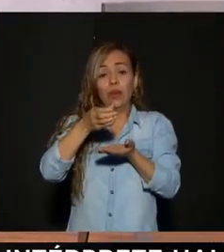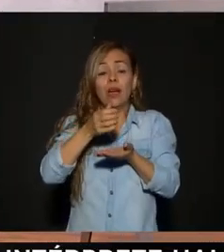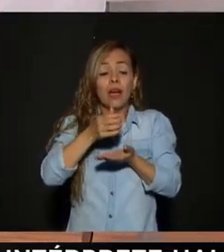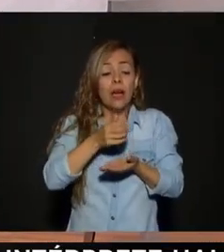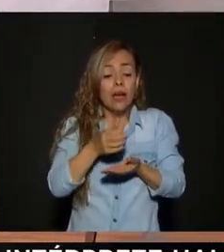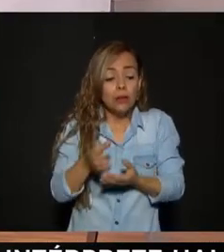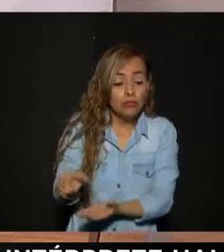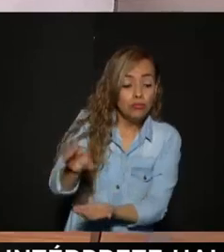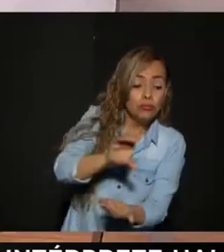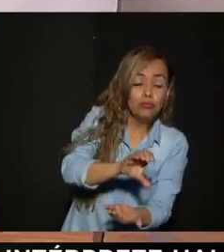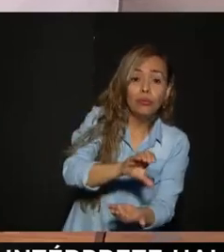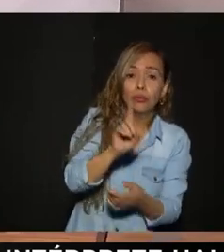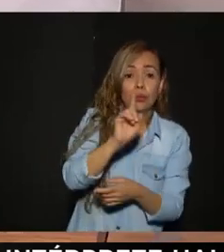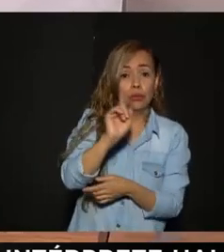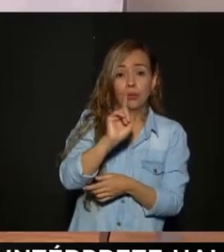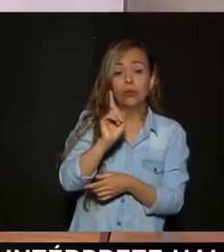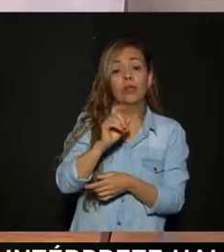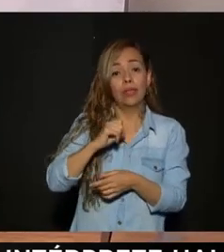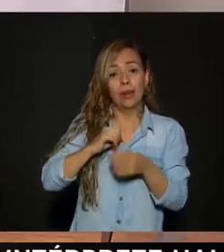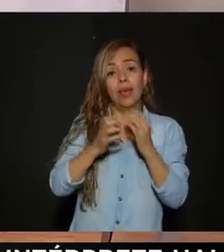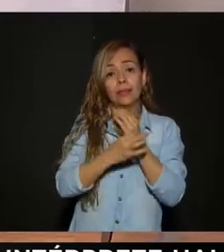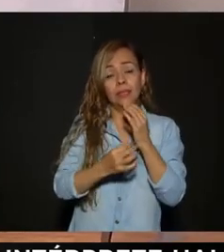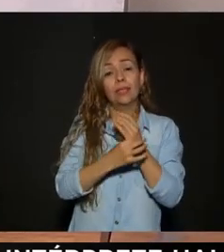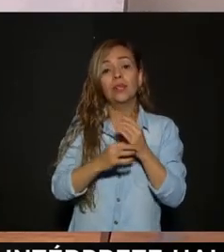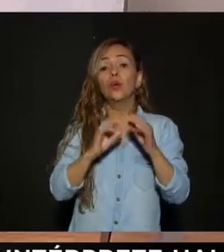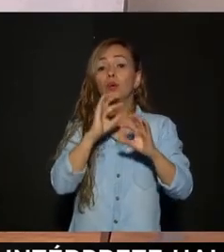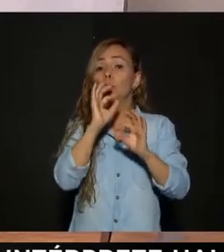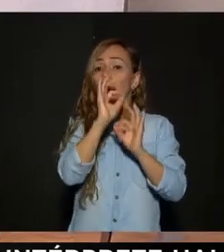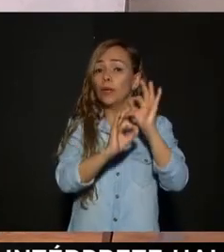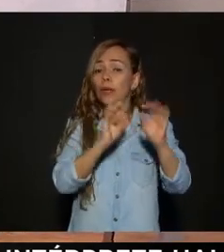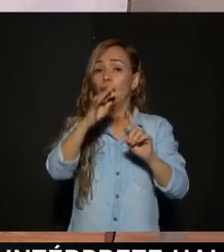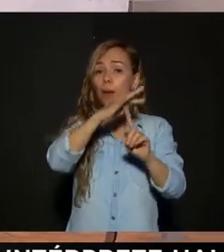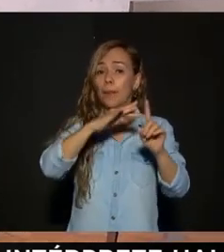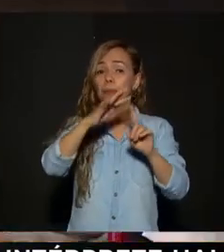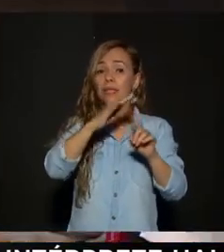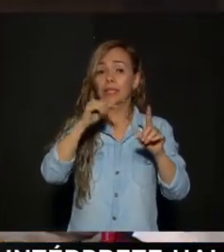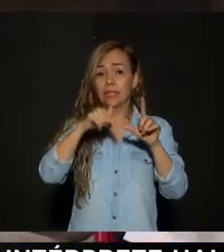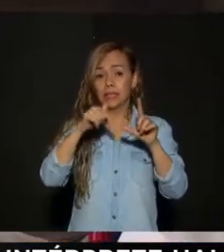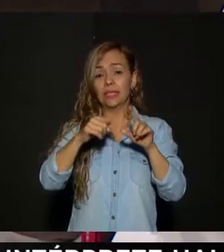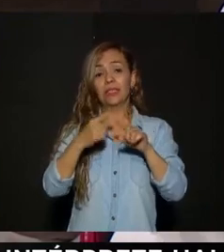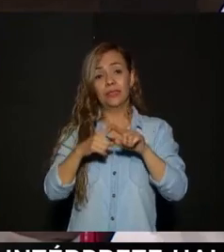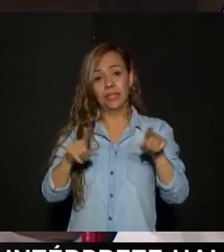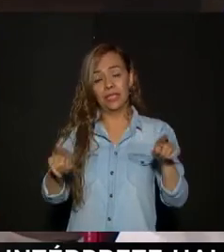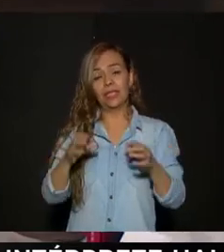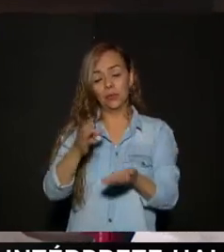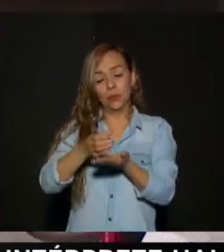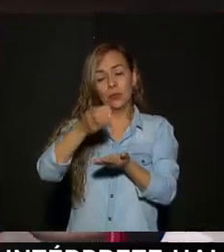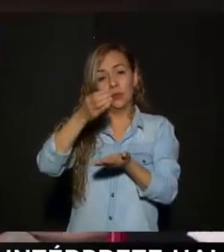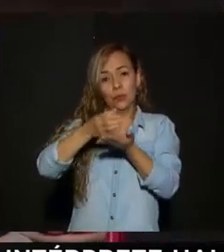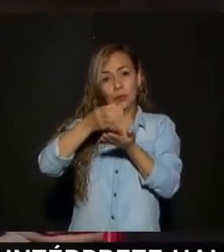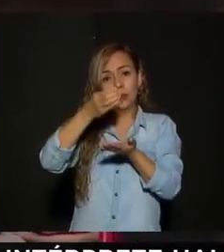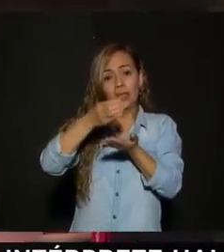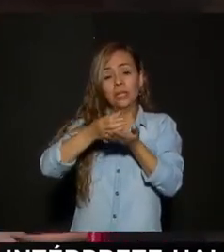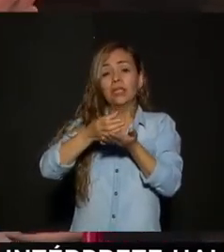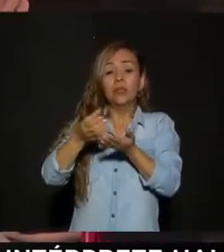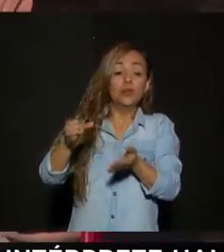canilla normal porque es aceite. Recuerden que debemos cuidar el medio ambiente, entonces eso tiene una disposición diferente. Entonces hay que dejarlo en esa botellita, si en algún momento